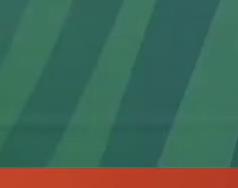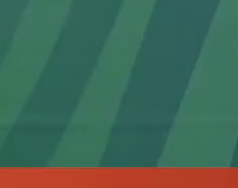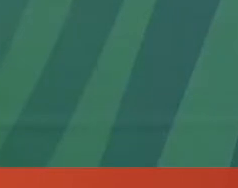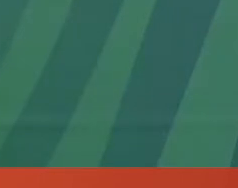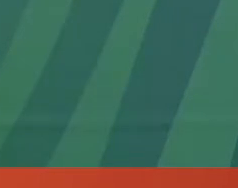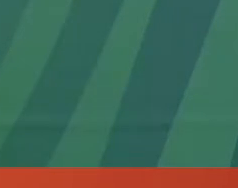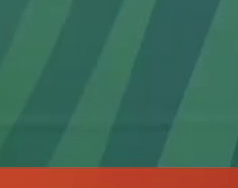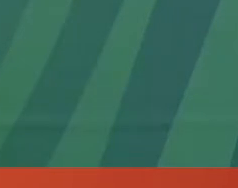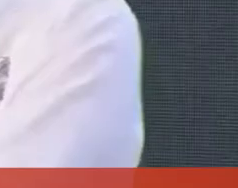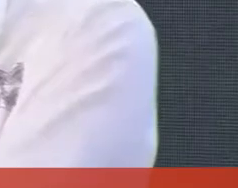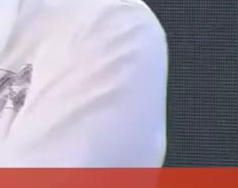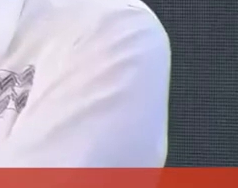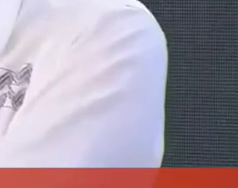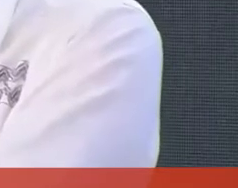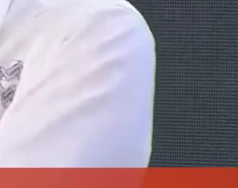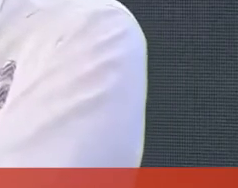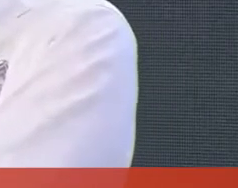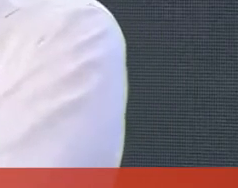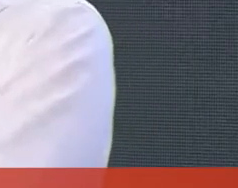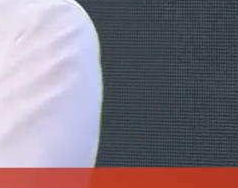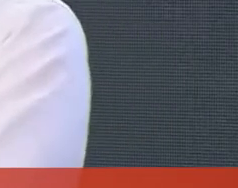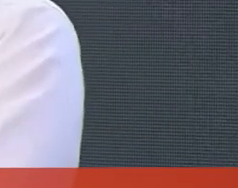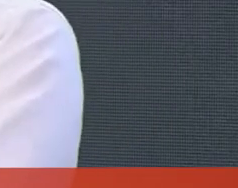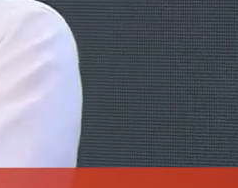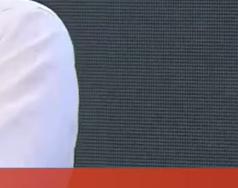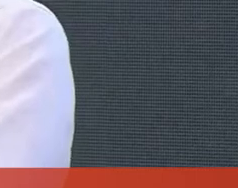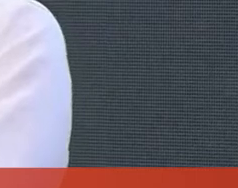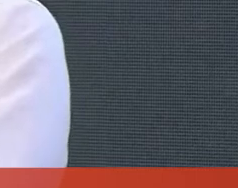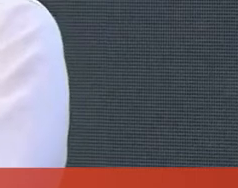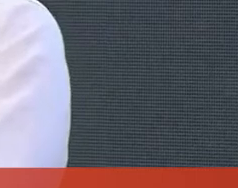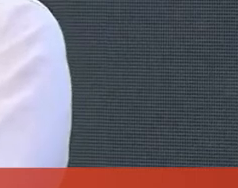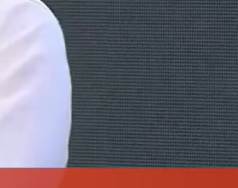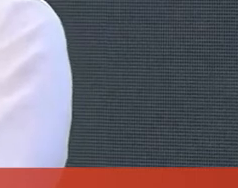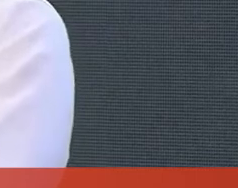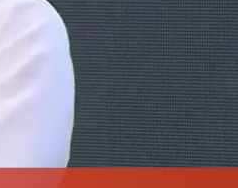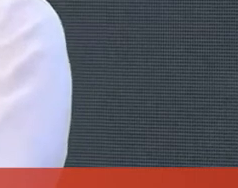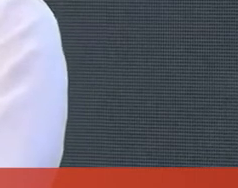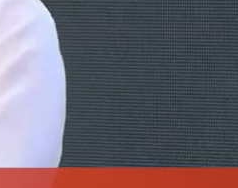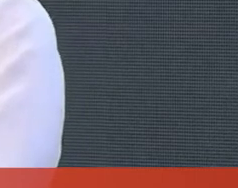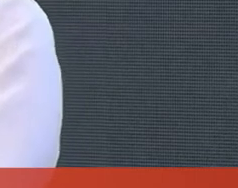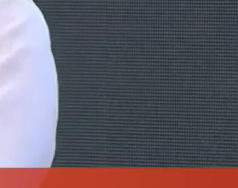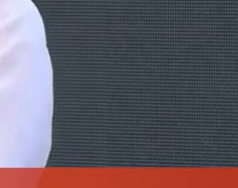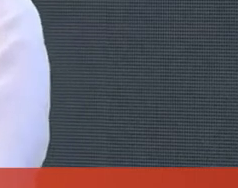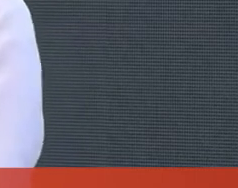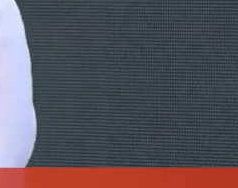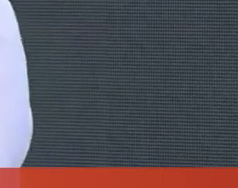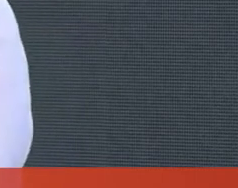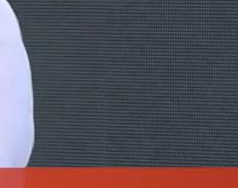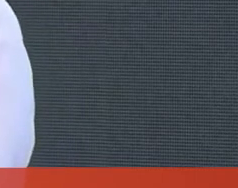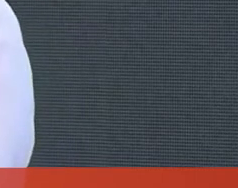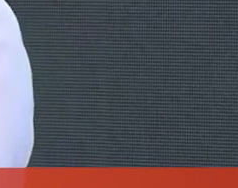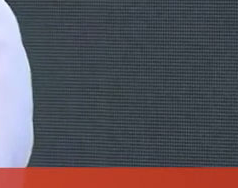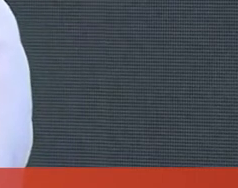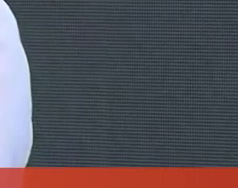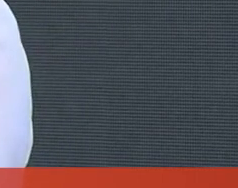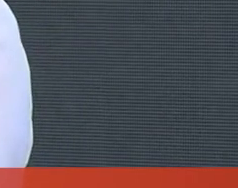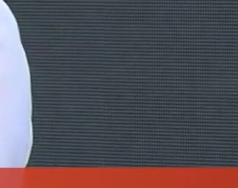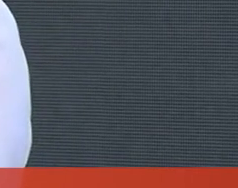Y se tiene que pagar esa energía a los particulares con subsidio.